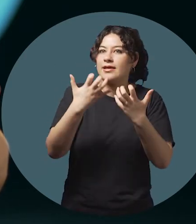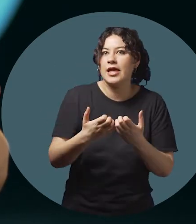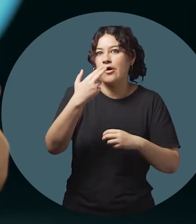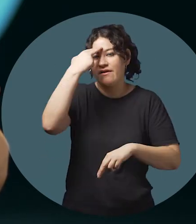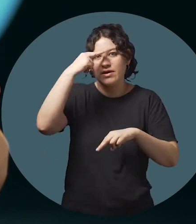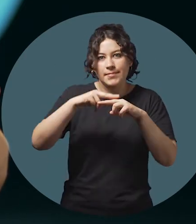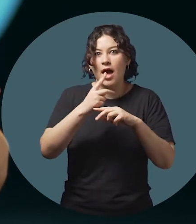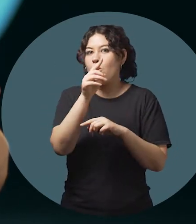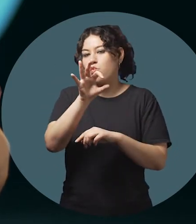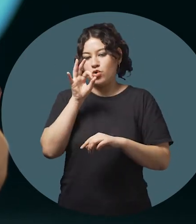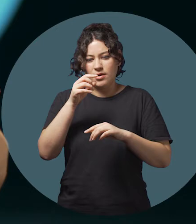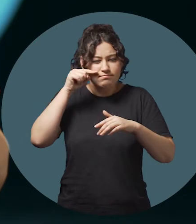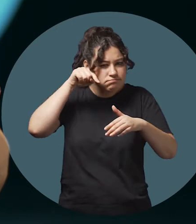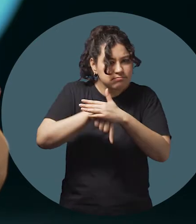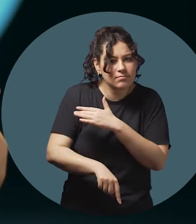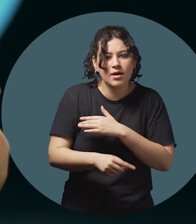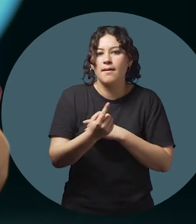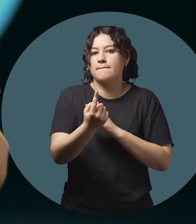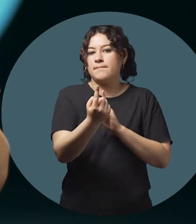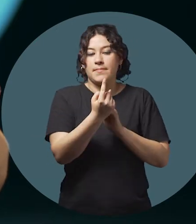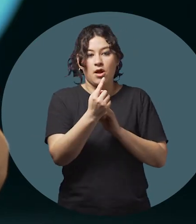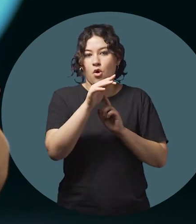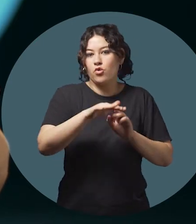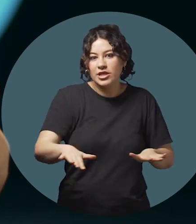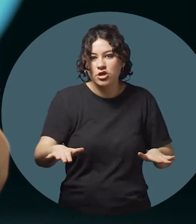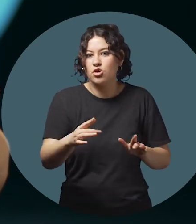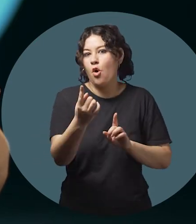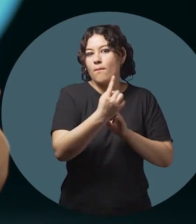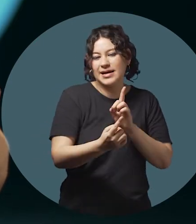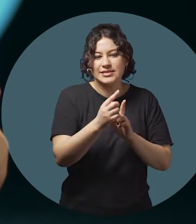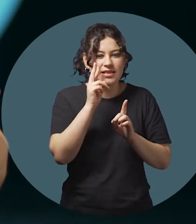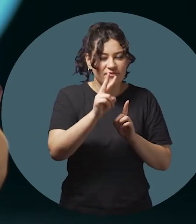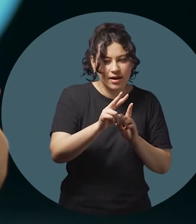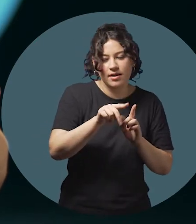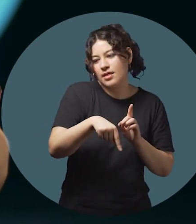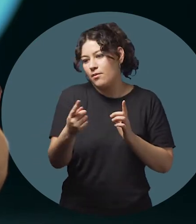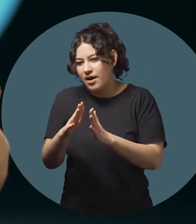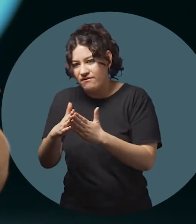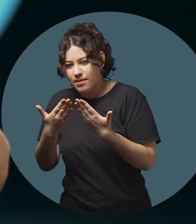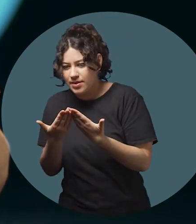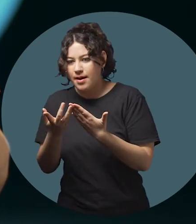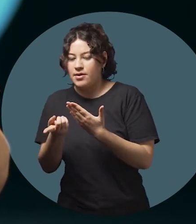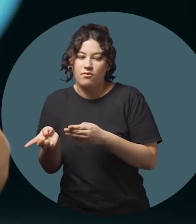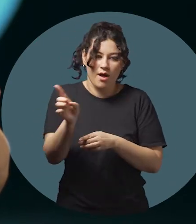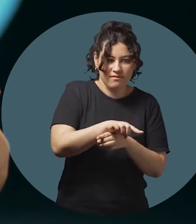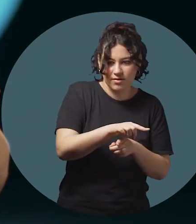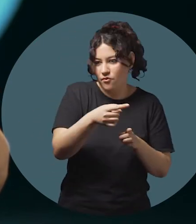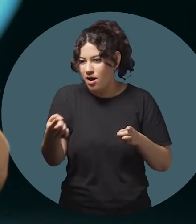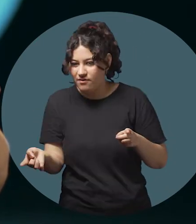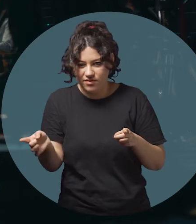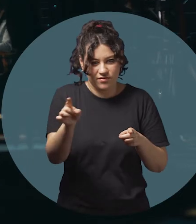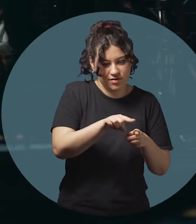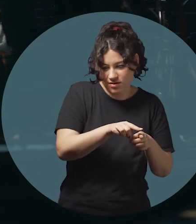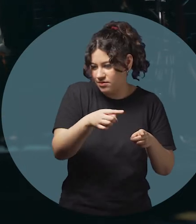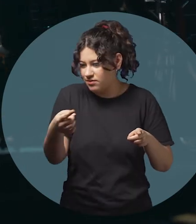enfermedad saber más, y primero veo a un niño, a un paciente con esa enfermedad, después voy al libro, pero después tengo que volver a lo mismo. O